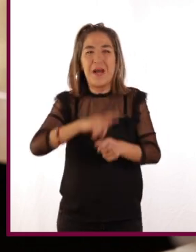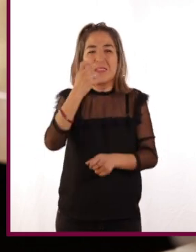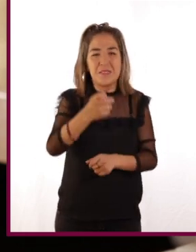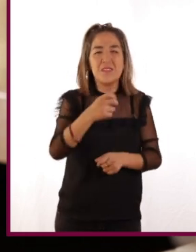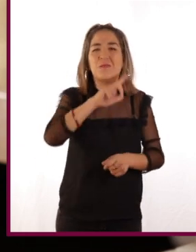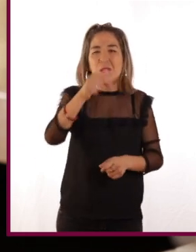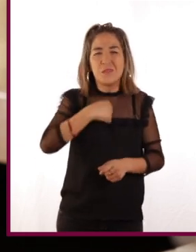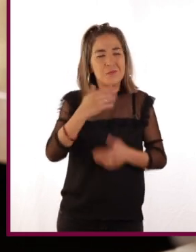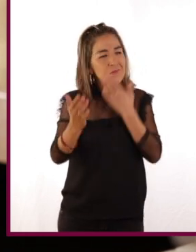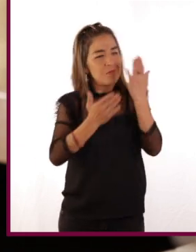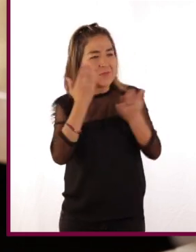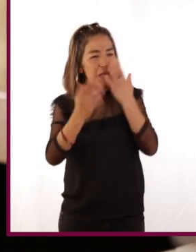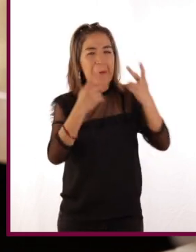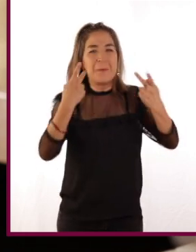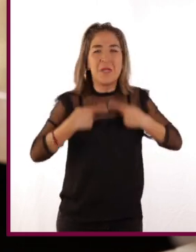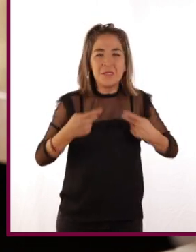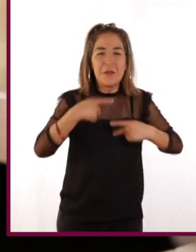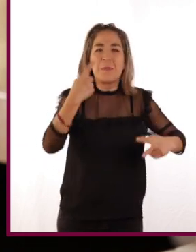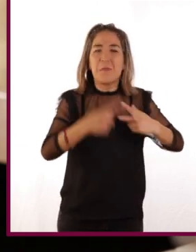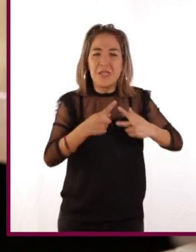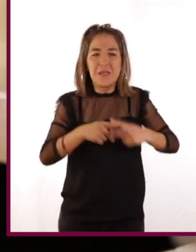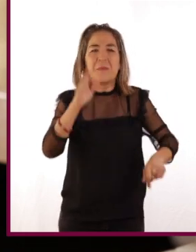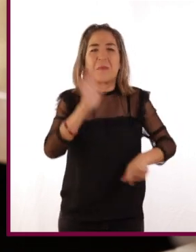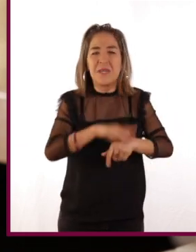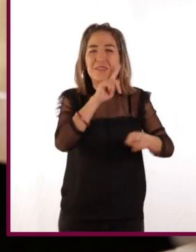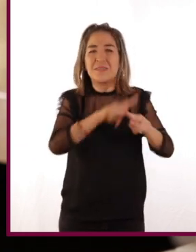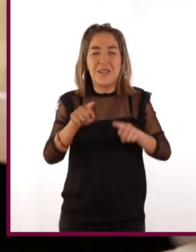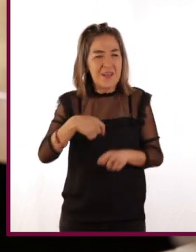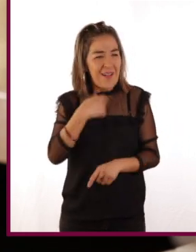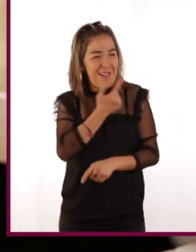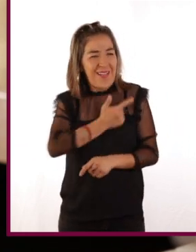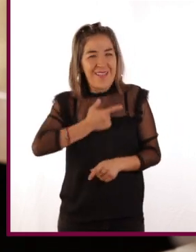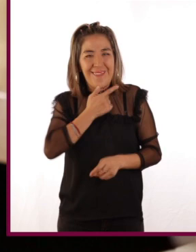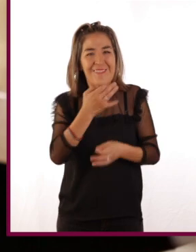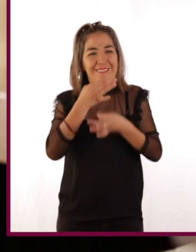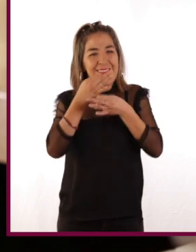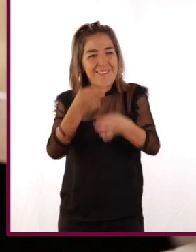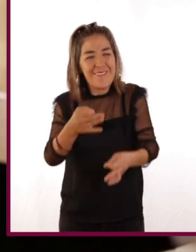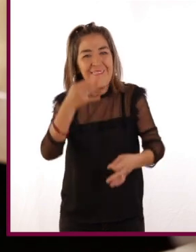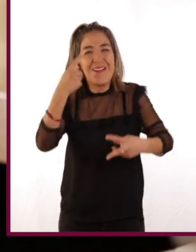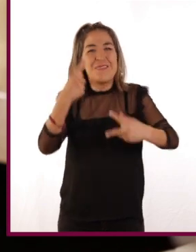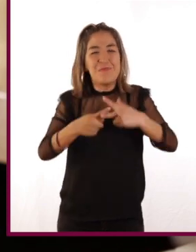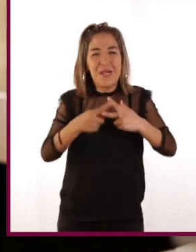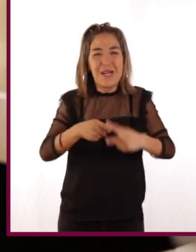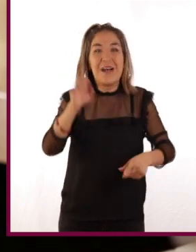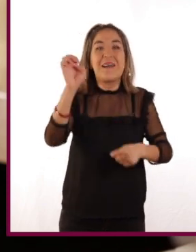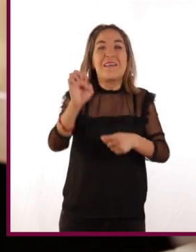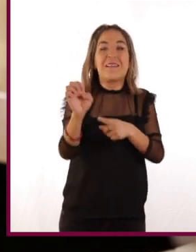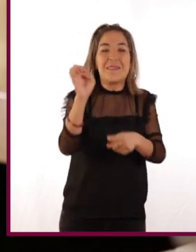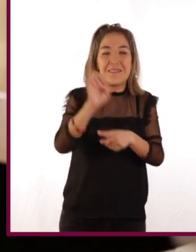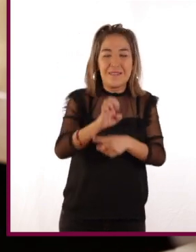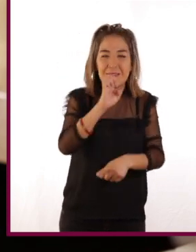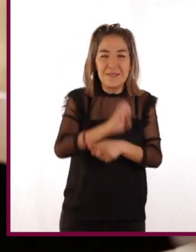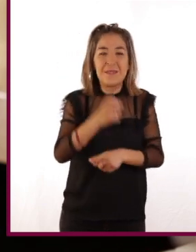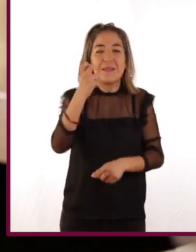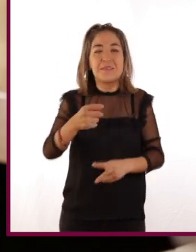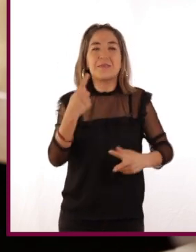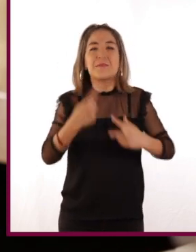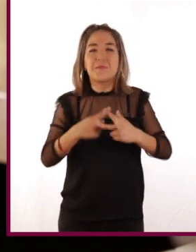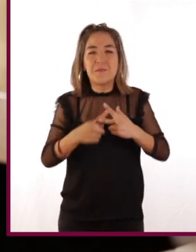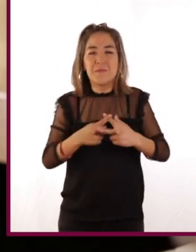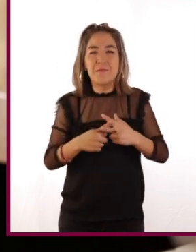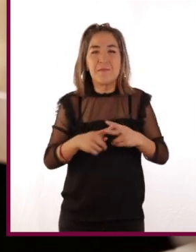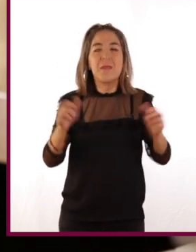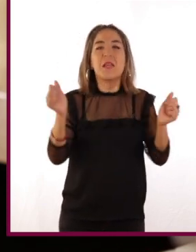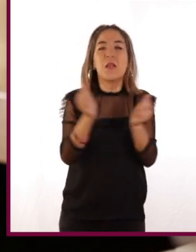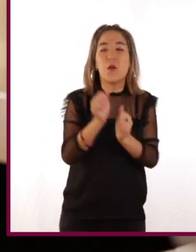carrera, convivimos con matemáticos y muchas materias, pues me fue gustando mucho más matemáticas. Entonces,